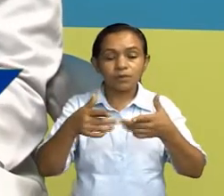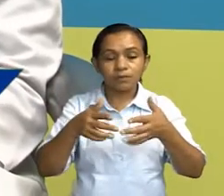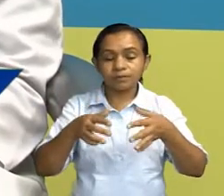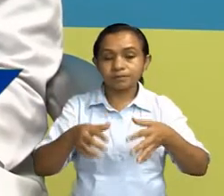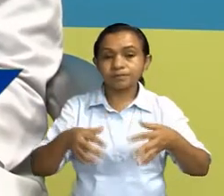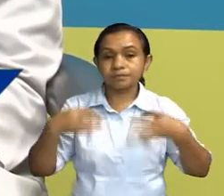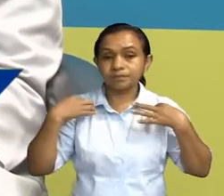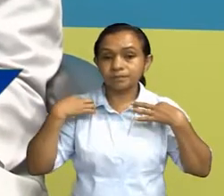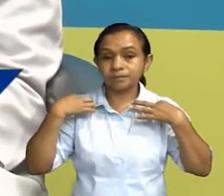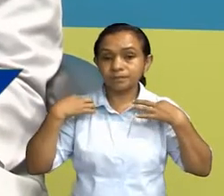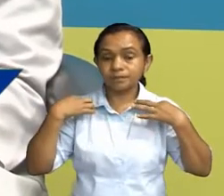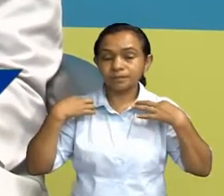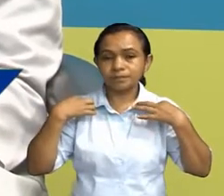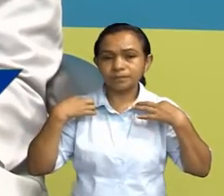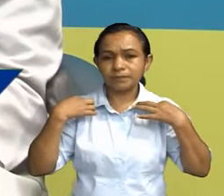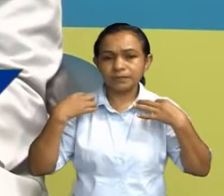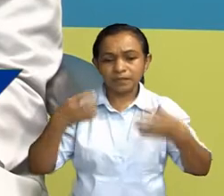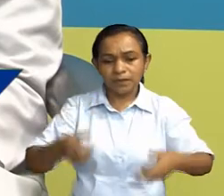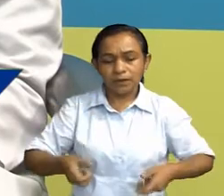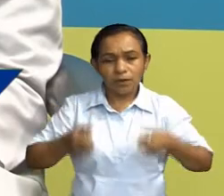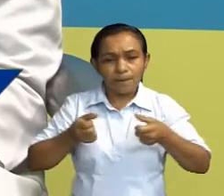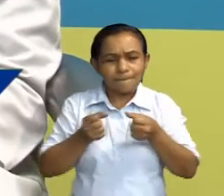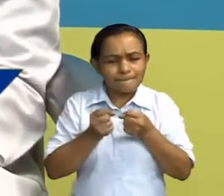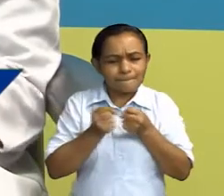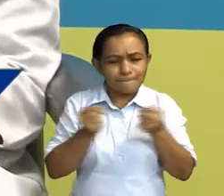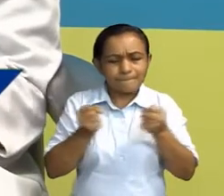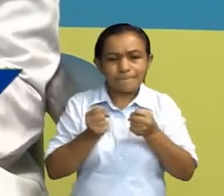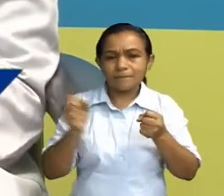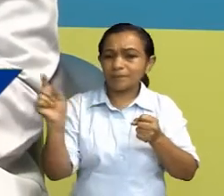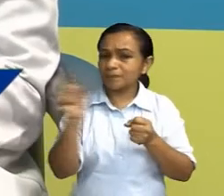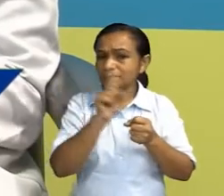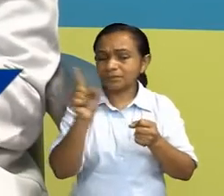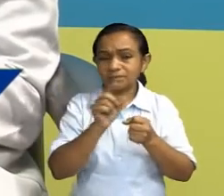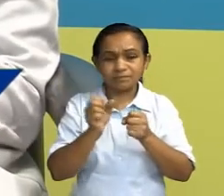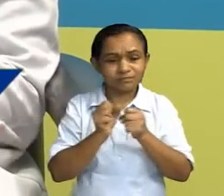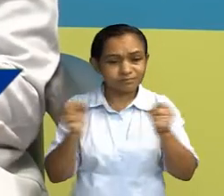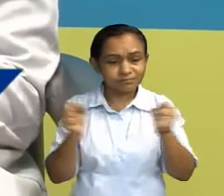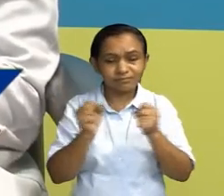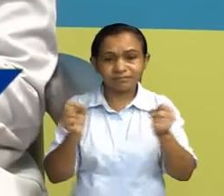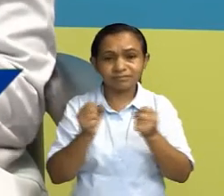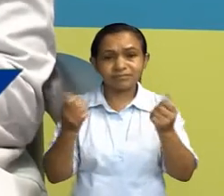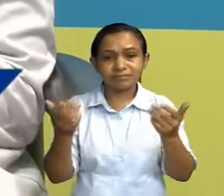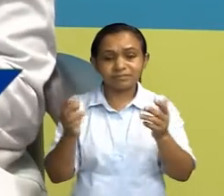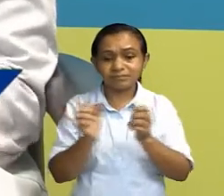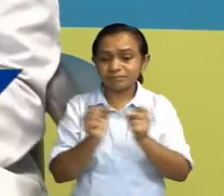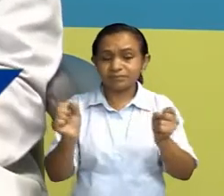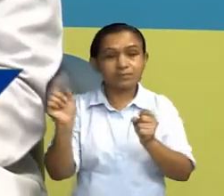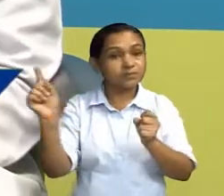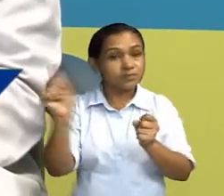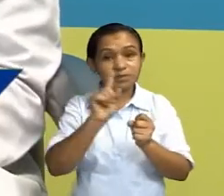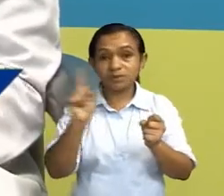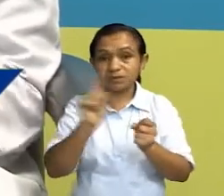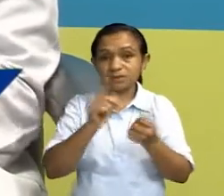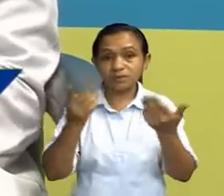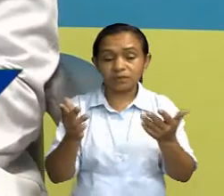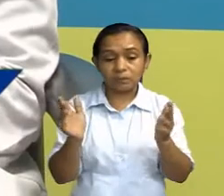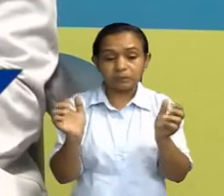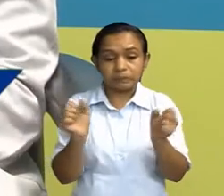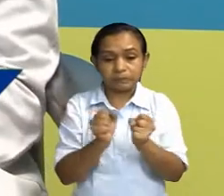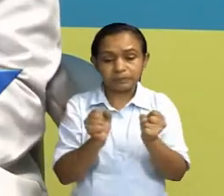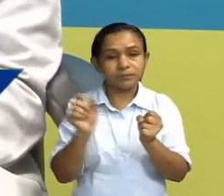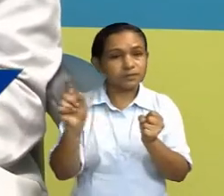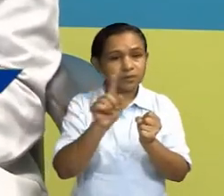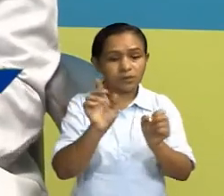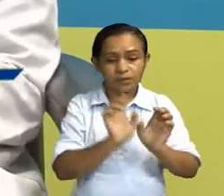padres de familia no debe de ser expandex, látex, o sea, no son aquellas alicradas pegadas al